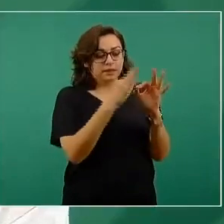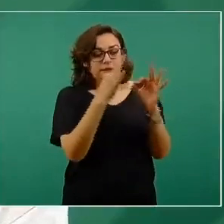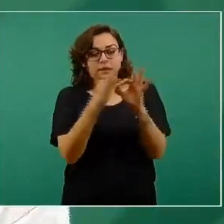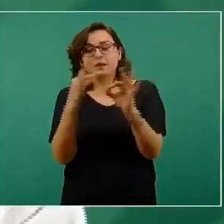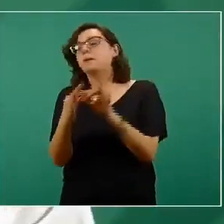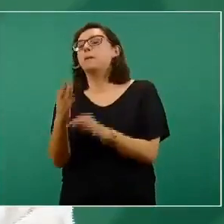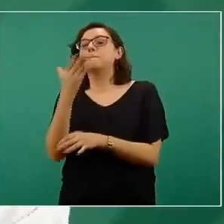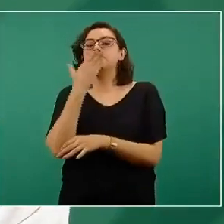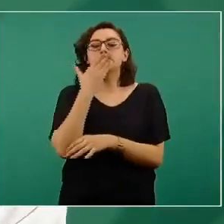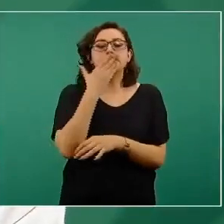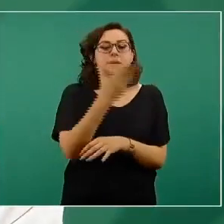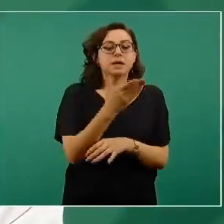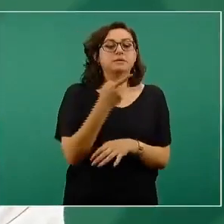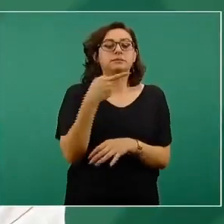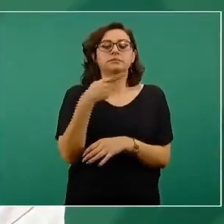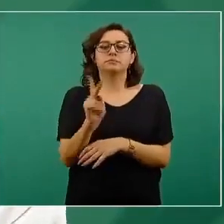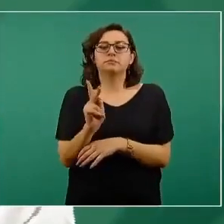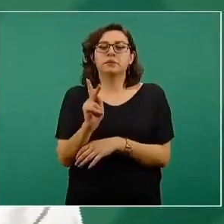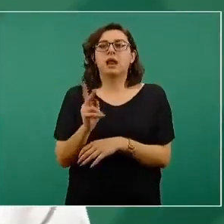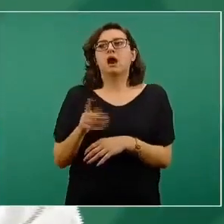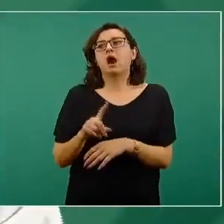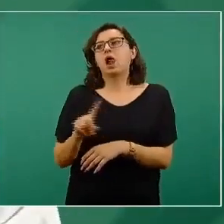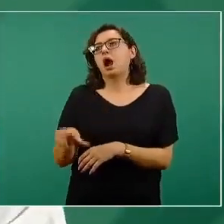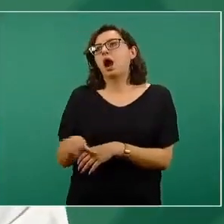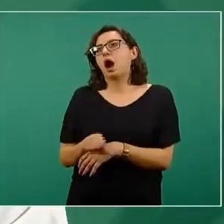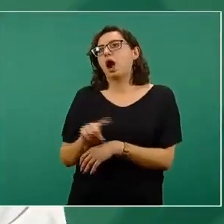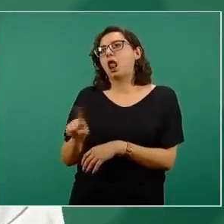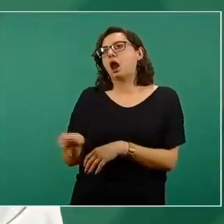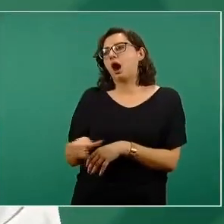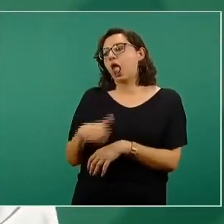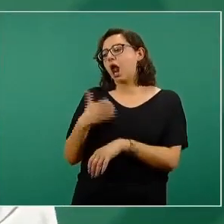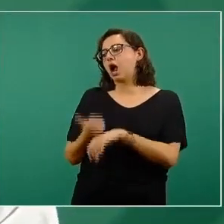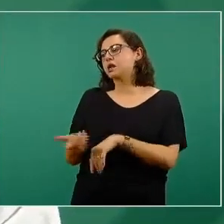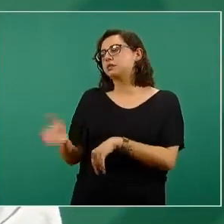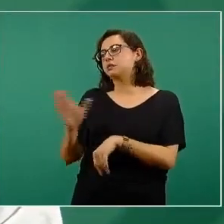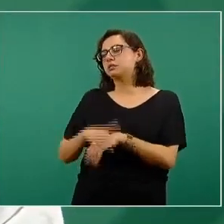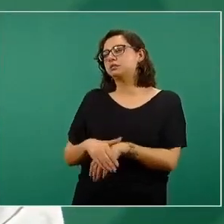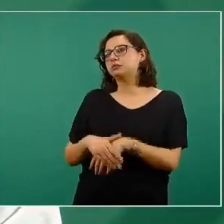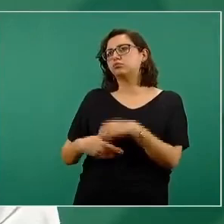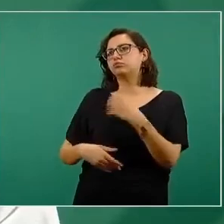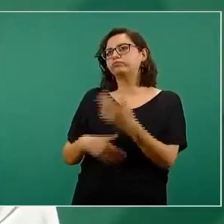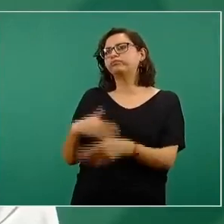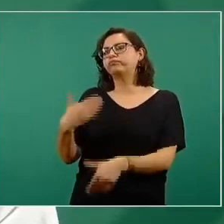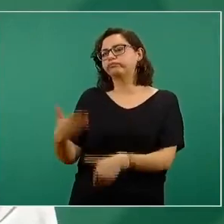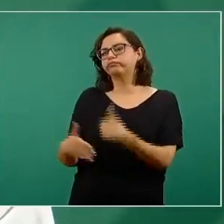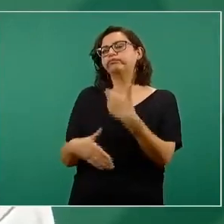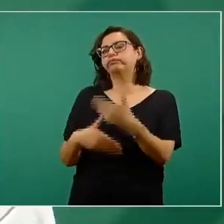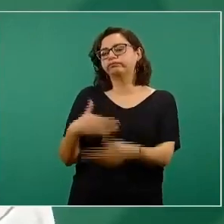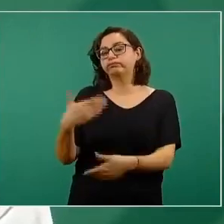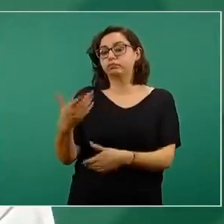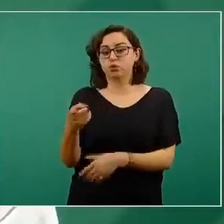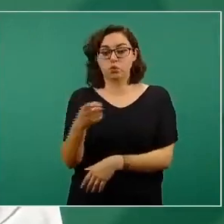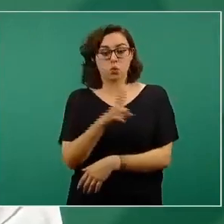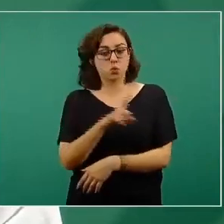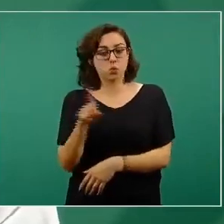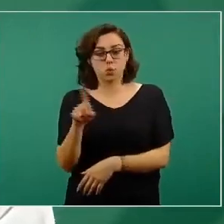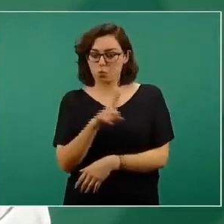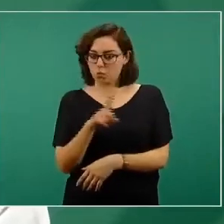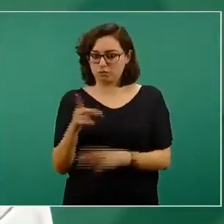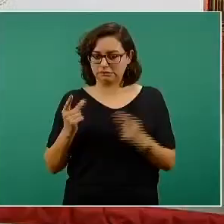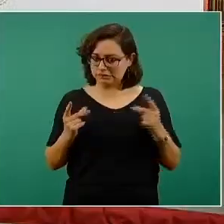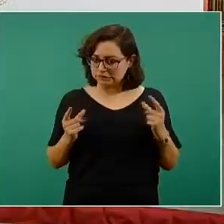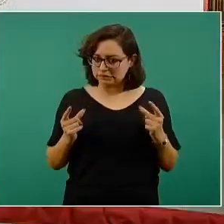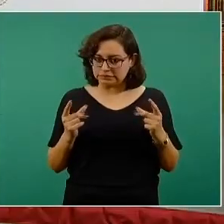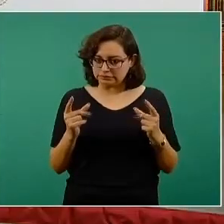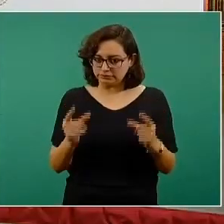no se convierta en un cuello de botella burocrático o un capricho administrativo. Entonces, desde la llegada del doctor Alejandro Sbarch y un